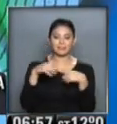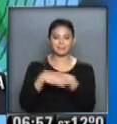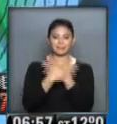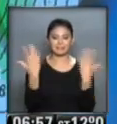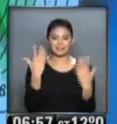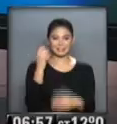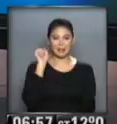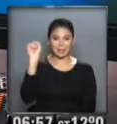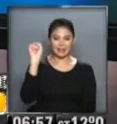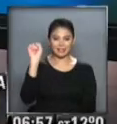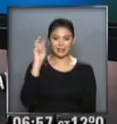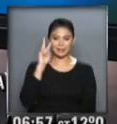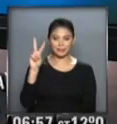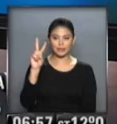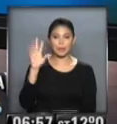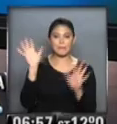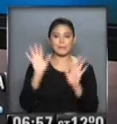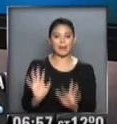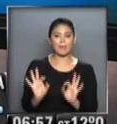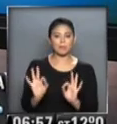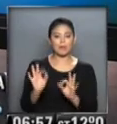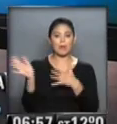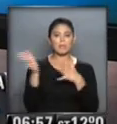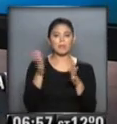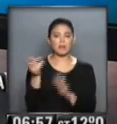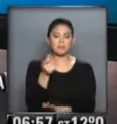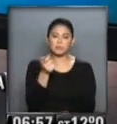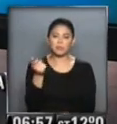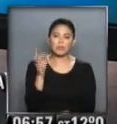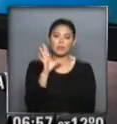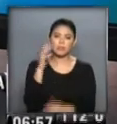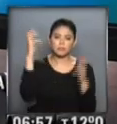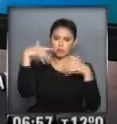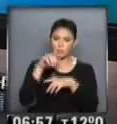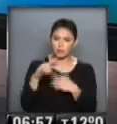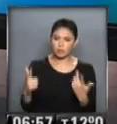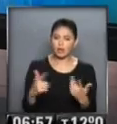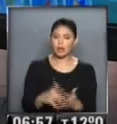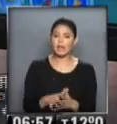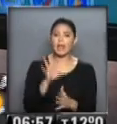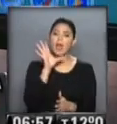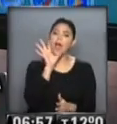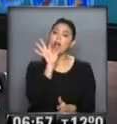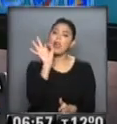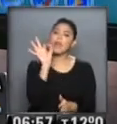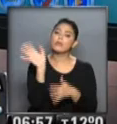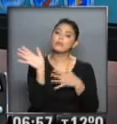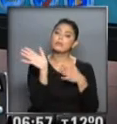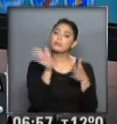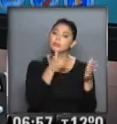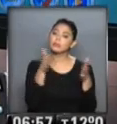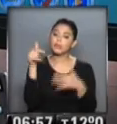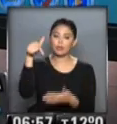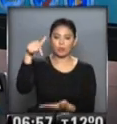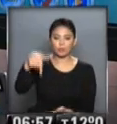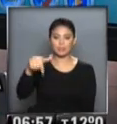tiempo, Con muy poquito viento, nada de precipitación, algo de viento ahí muy en el oeste de la provincia de Santa Cruz para